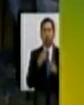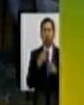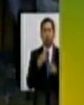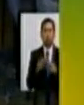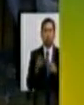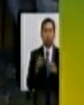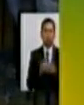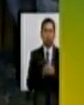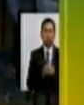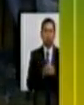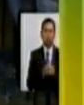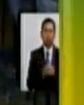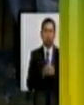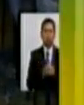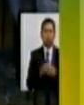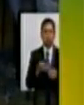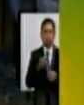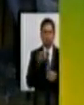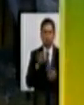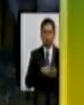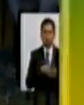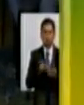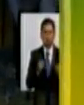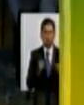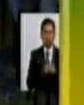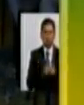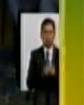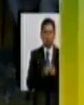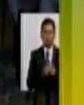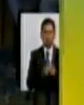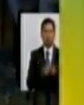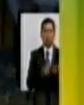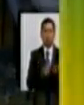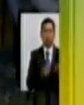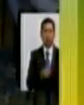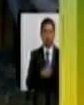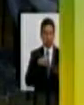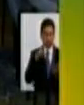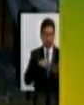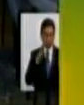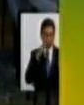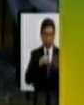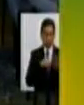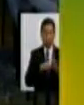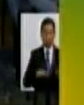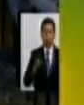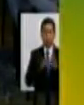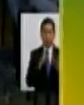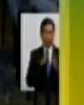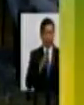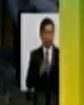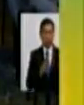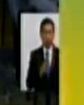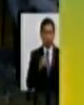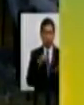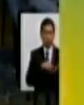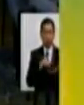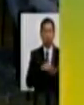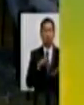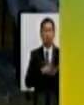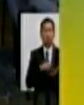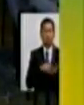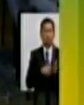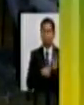de ofrecimientos y promesas que finalmente terminan en desconocimientos e incumplimientos,